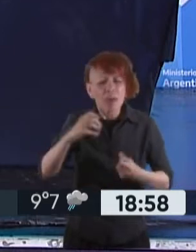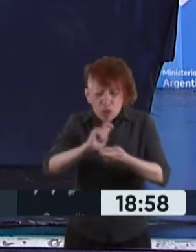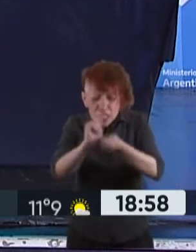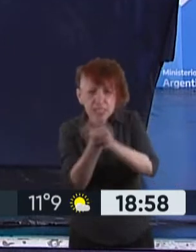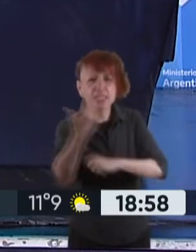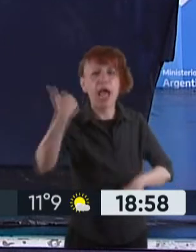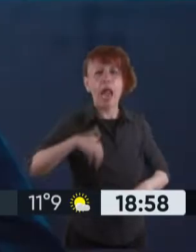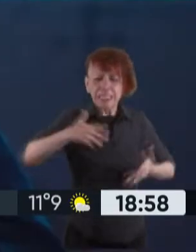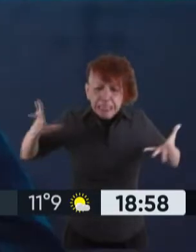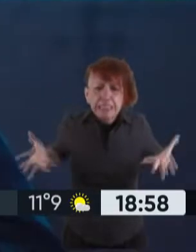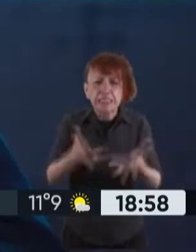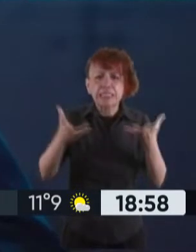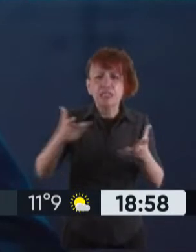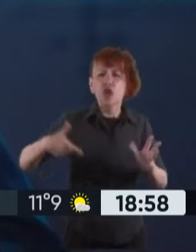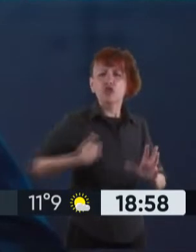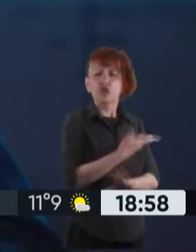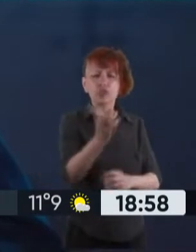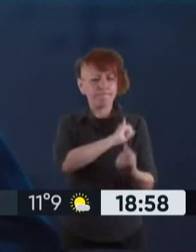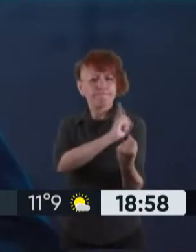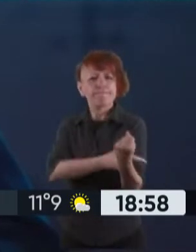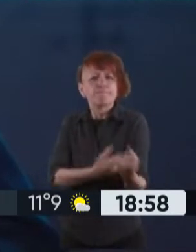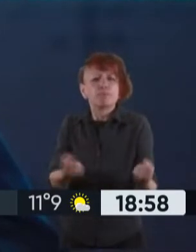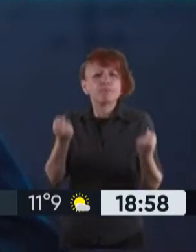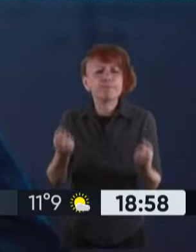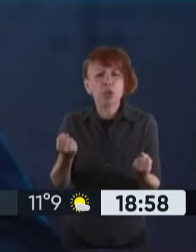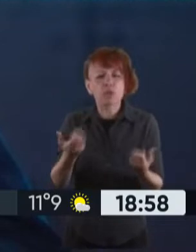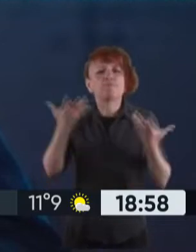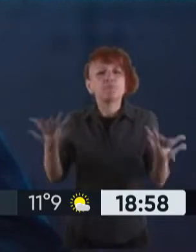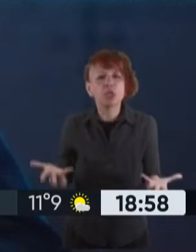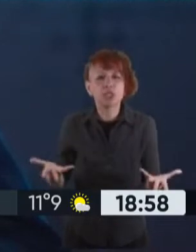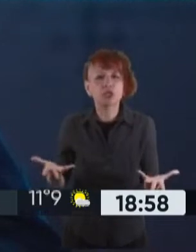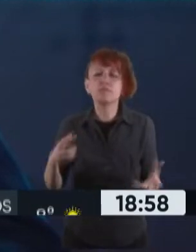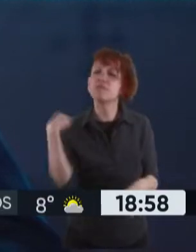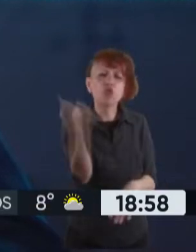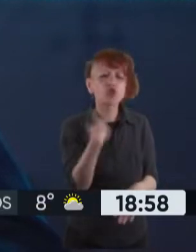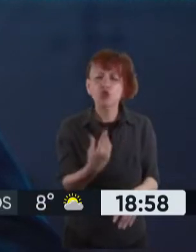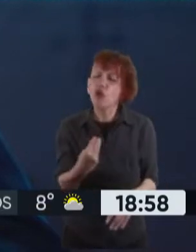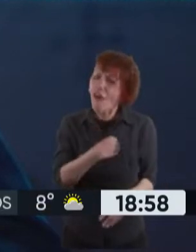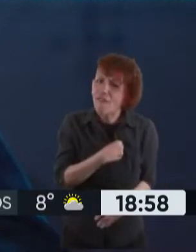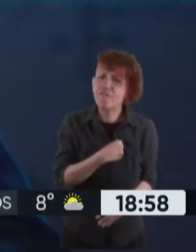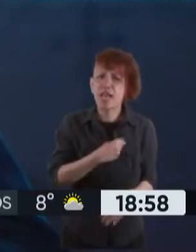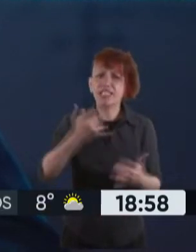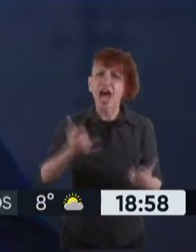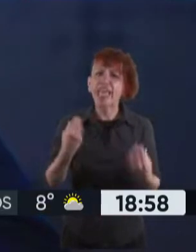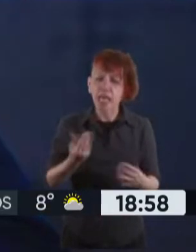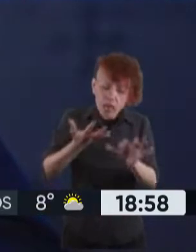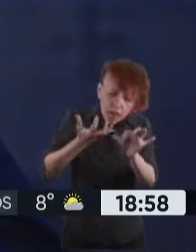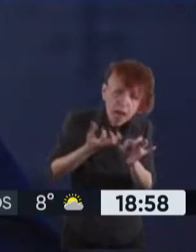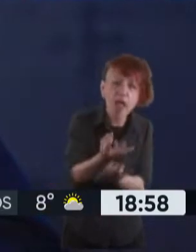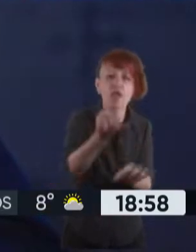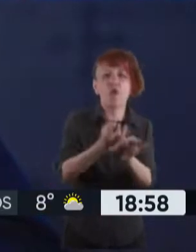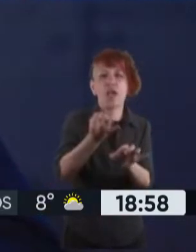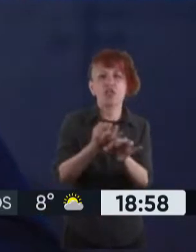pujante, una sociedad poderosa. Y por eso nosotros confiamos en seguir educando a los